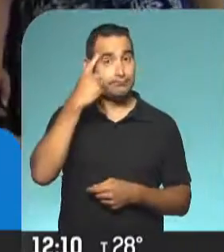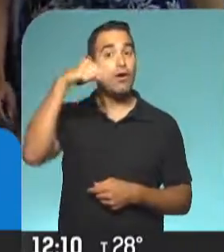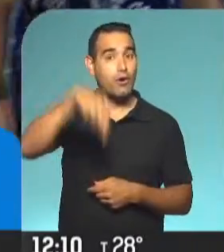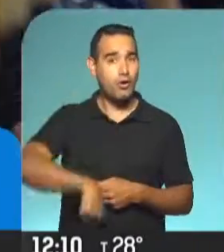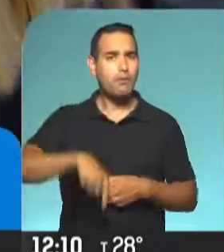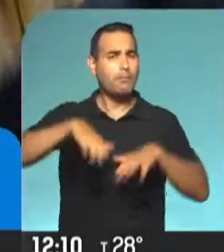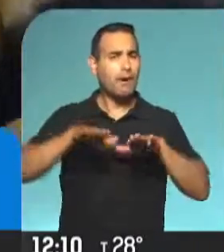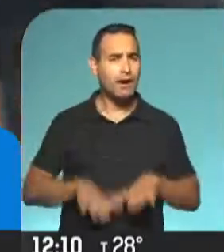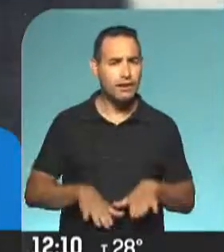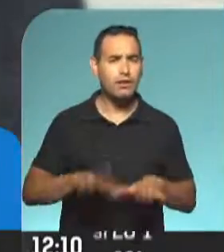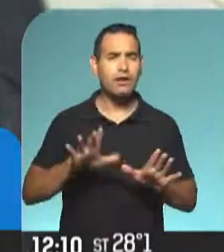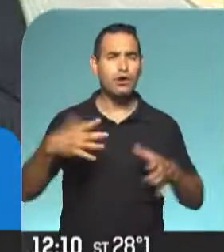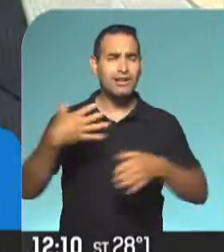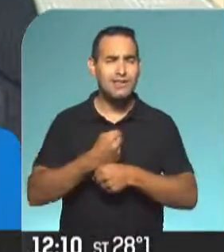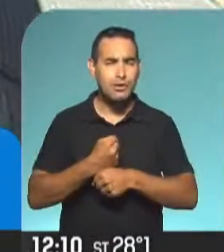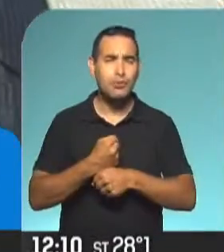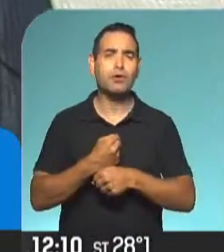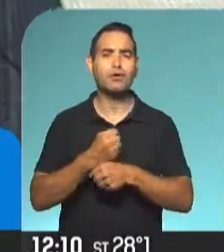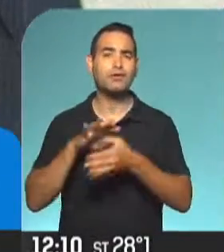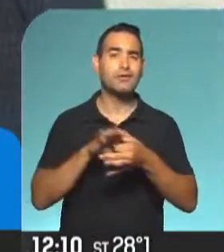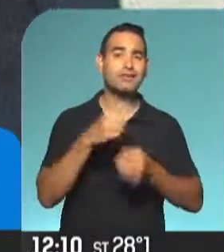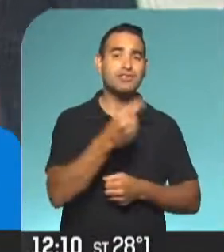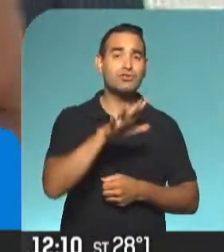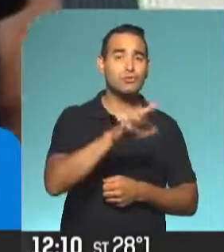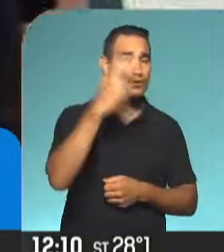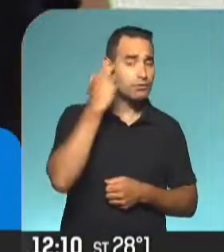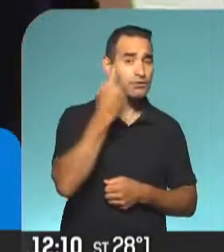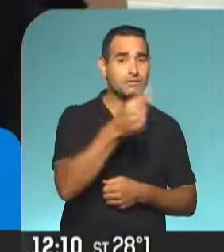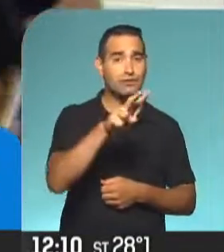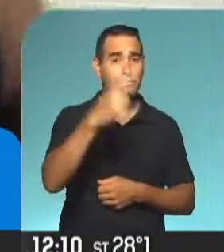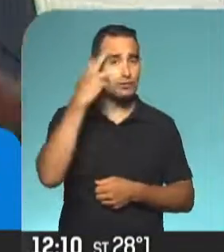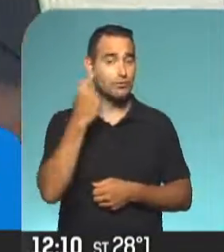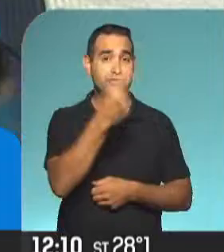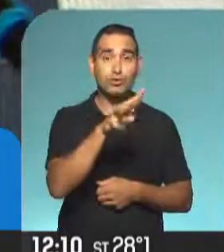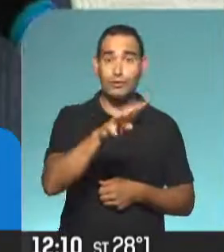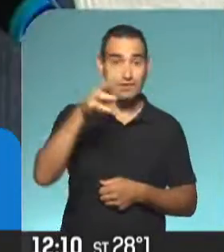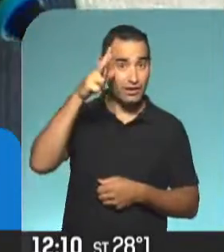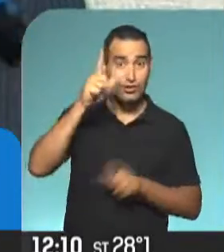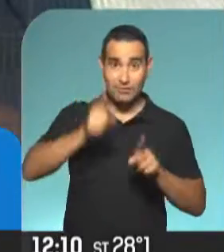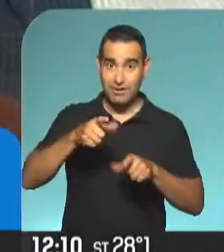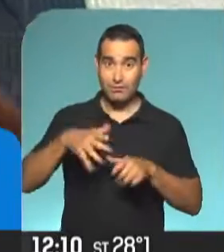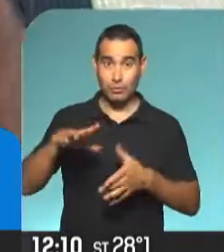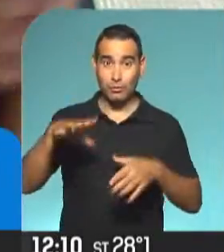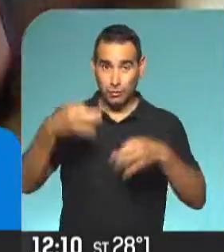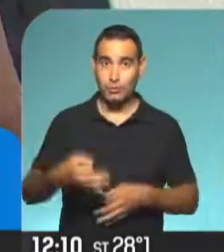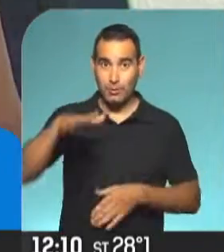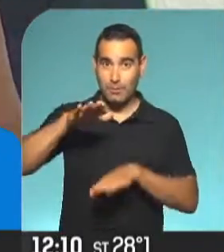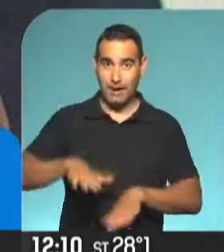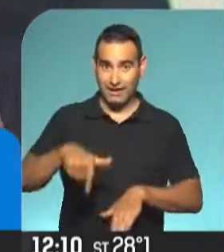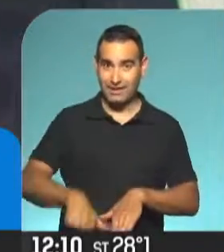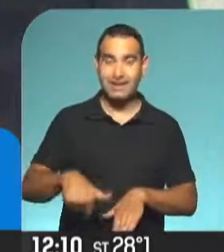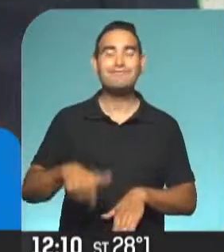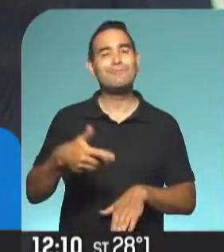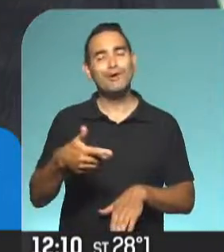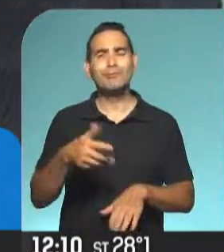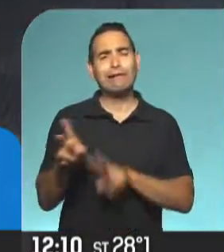de paro de aquellas líneas que tienen que ver con la 159, 129, el 148, que para también aquí en esta dársena, pero por otras cuestiones que